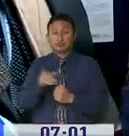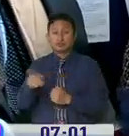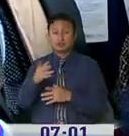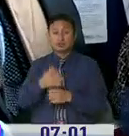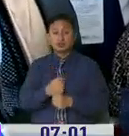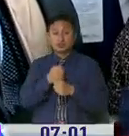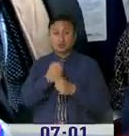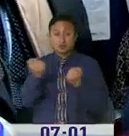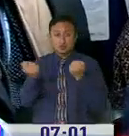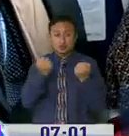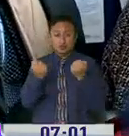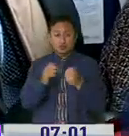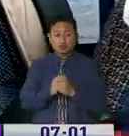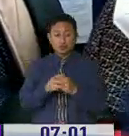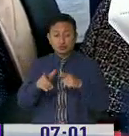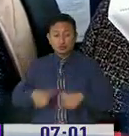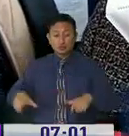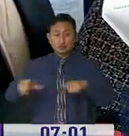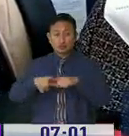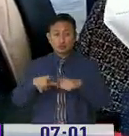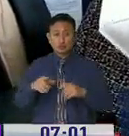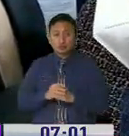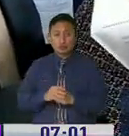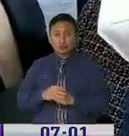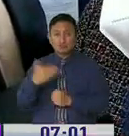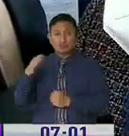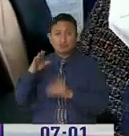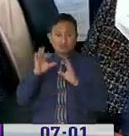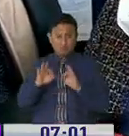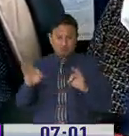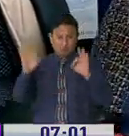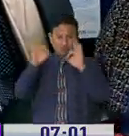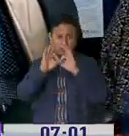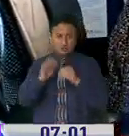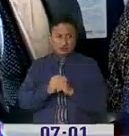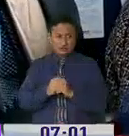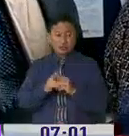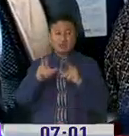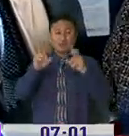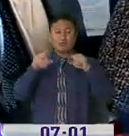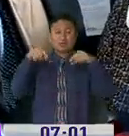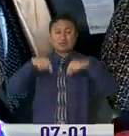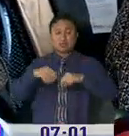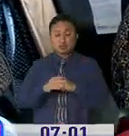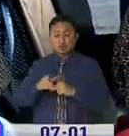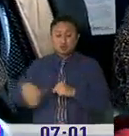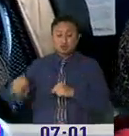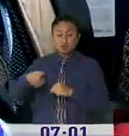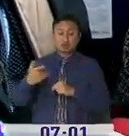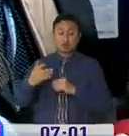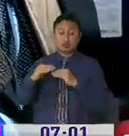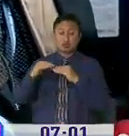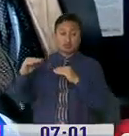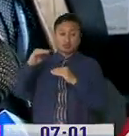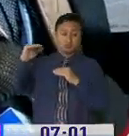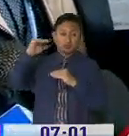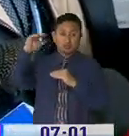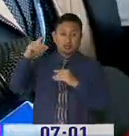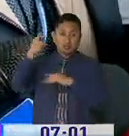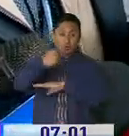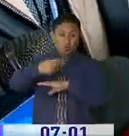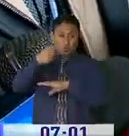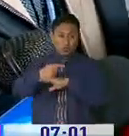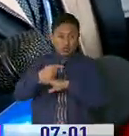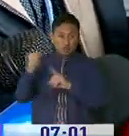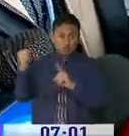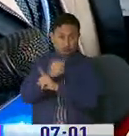puntos más importantes respecto del nivel de violencia en la provincia del Guayas. Estamos analizando